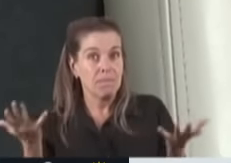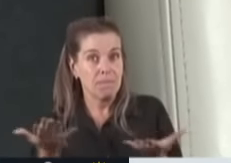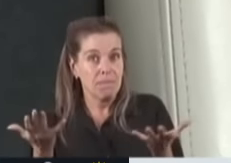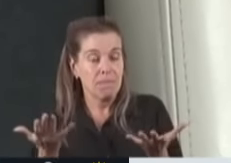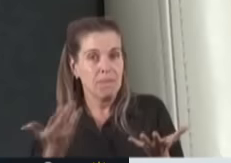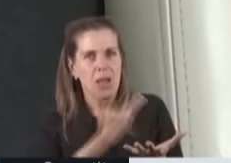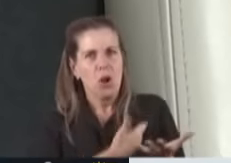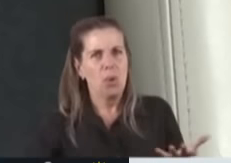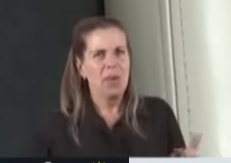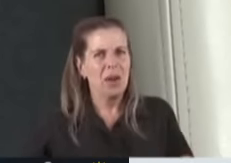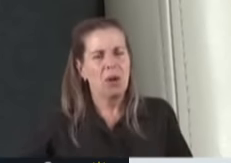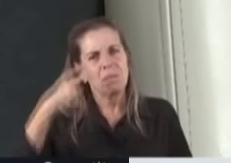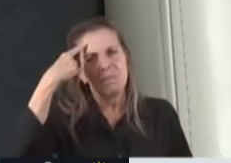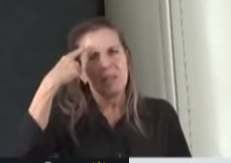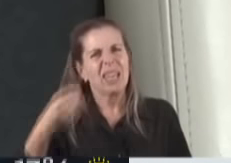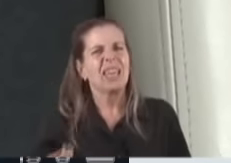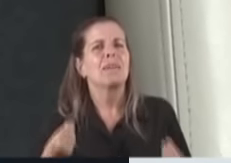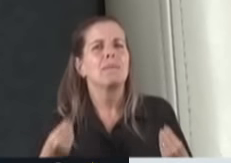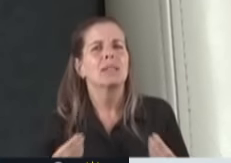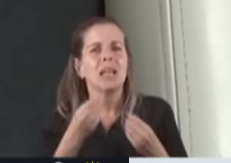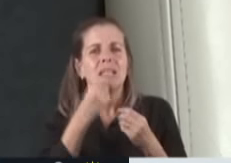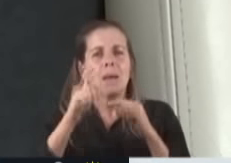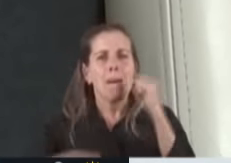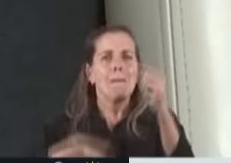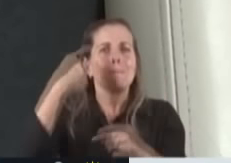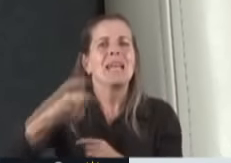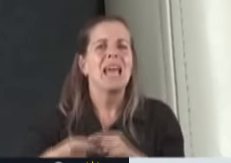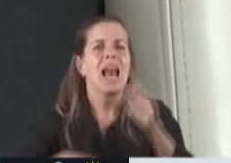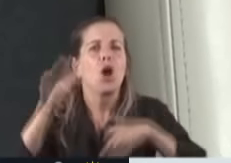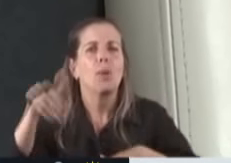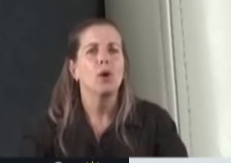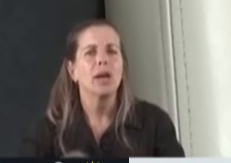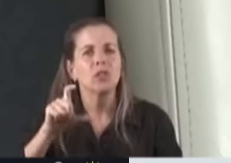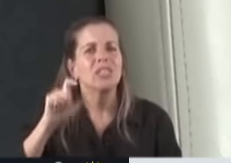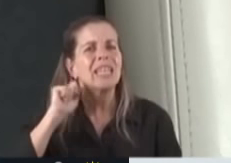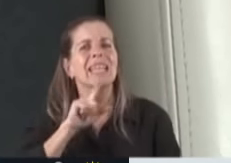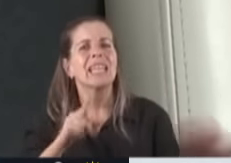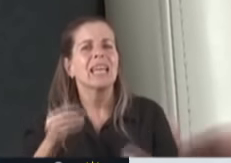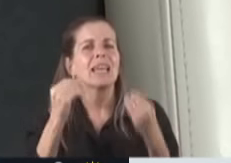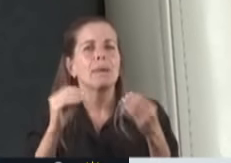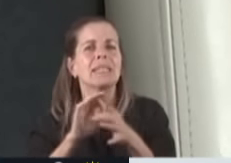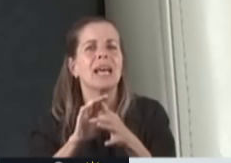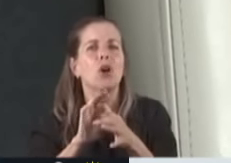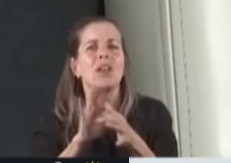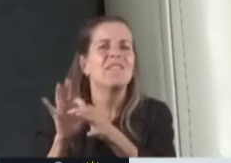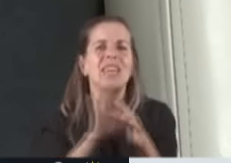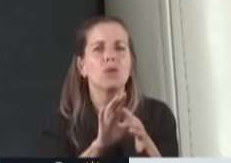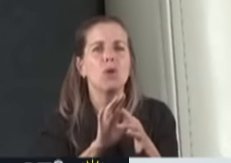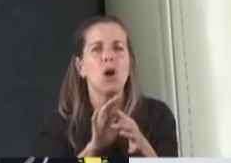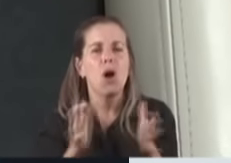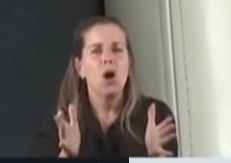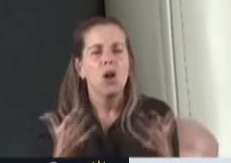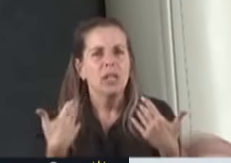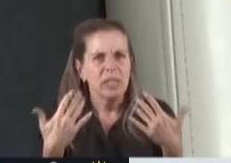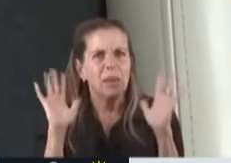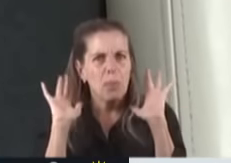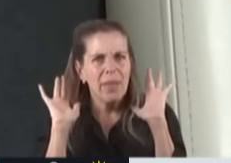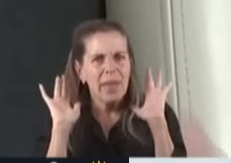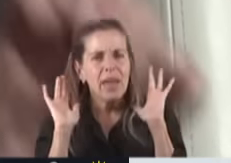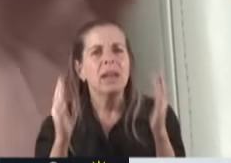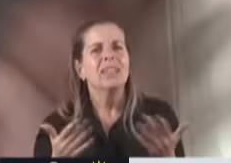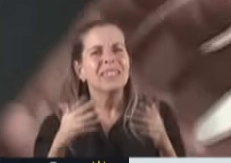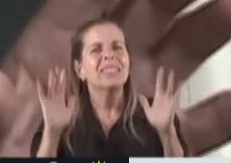posición a esta hora, este día, a propósito del vínculo con la CGT y si hay posibilidades que se demore, se